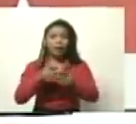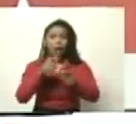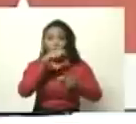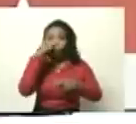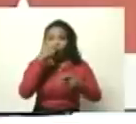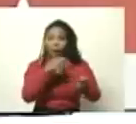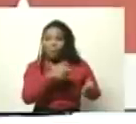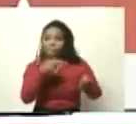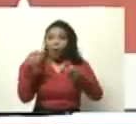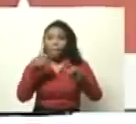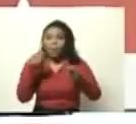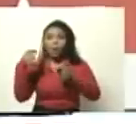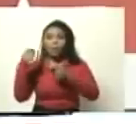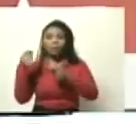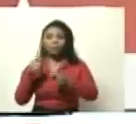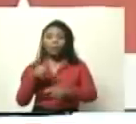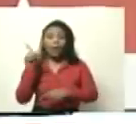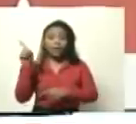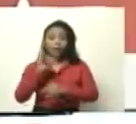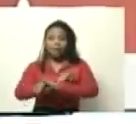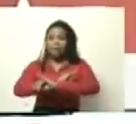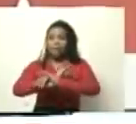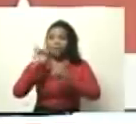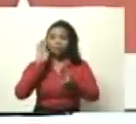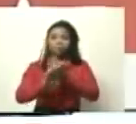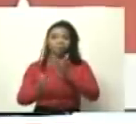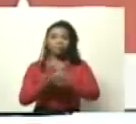droga. Se les acabó el cuento.